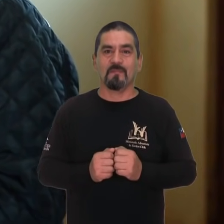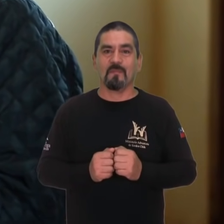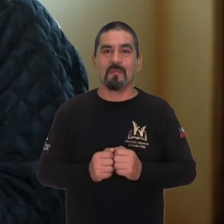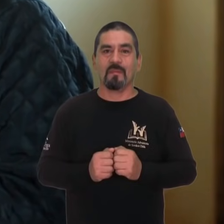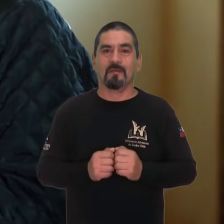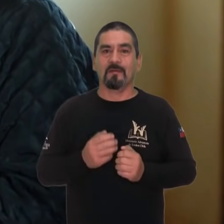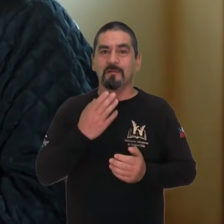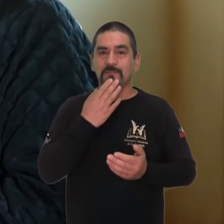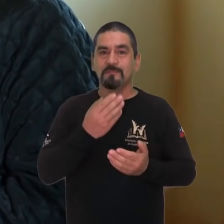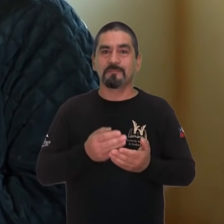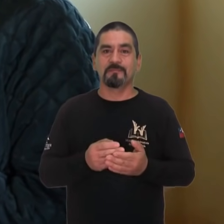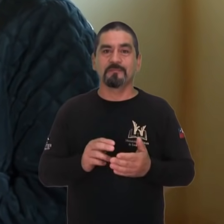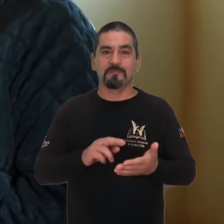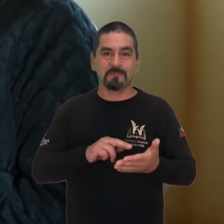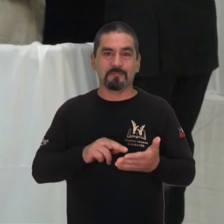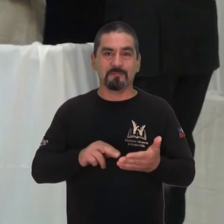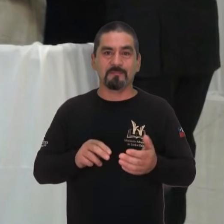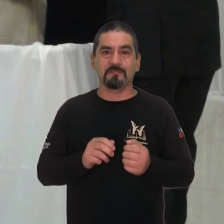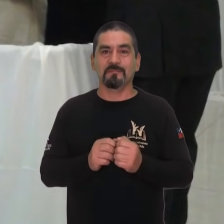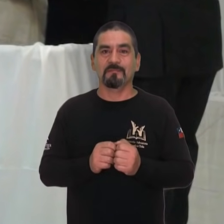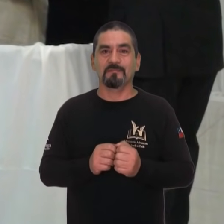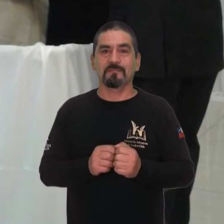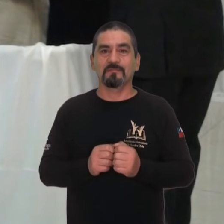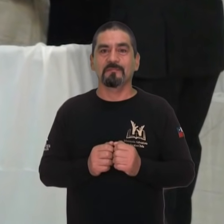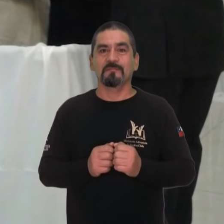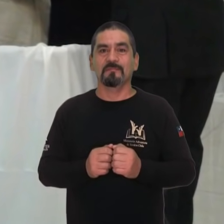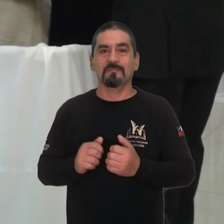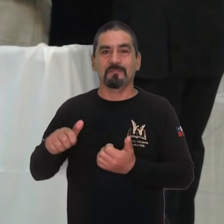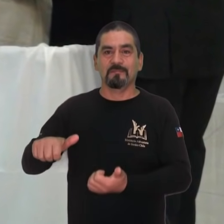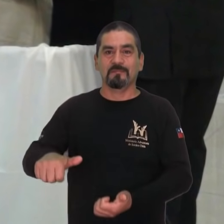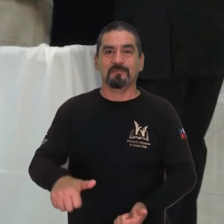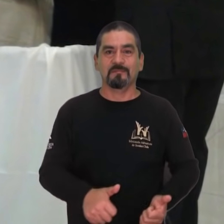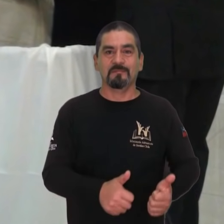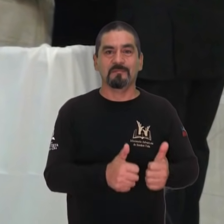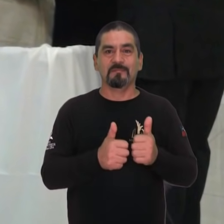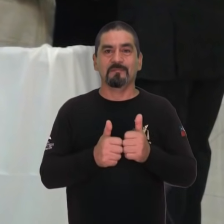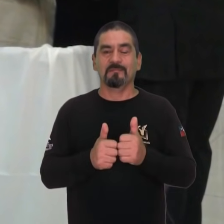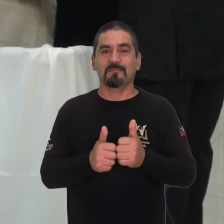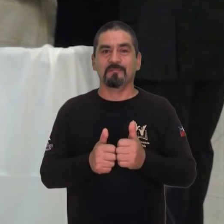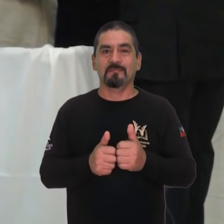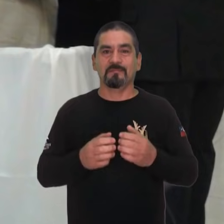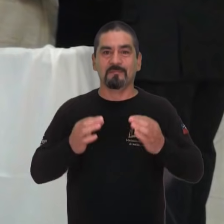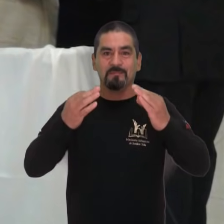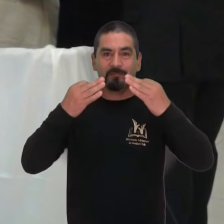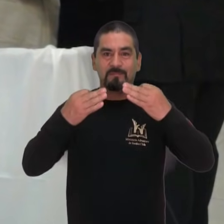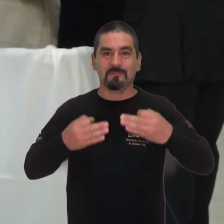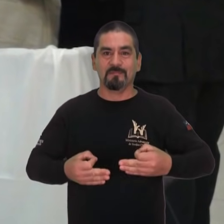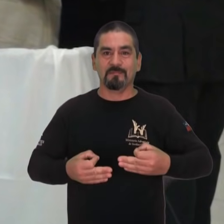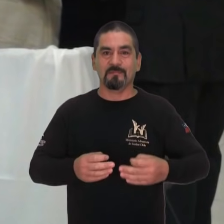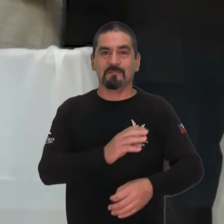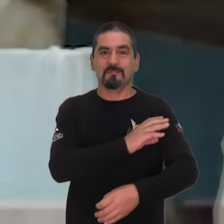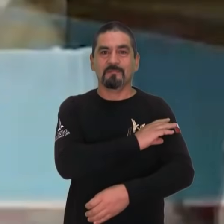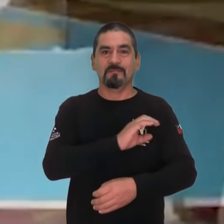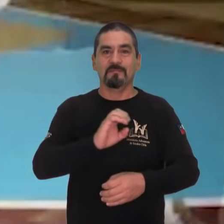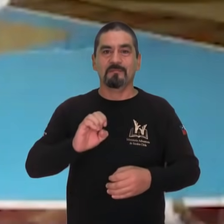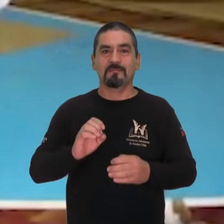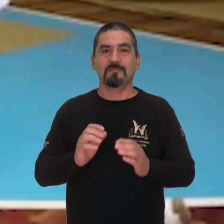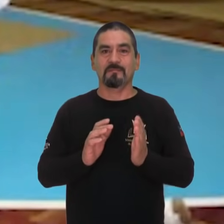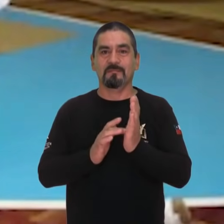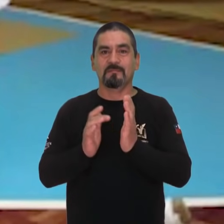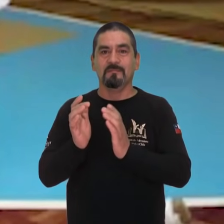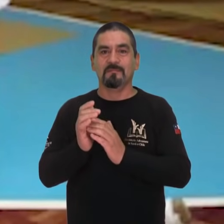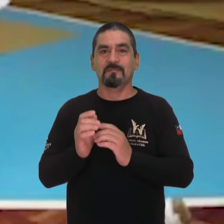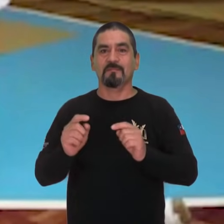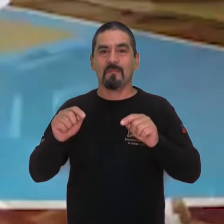Cuando terminamos los estudios bíblicos, tomamos la decisión de bautizarnos para confirmar nuestra fe en Jesús.